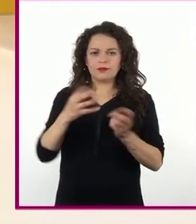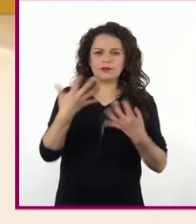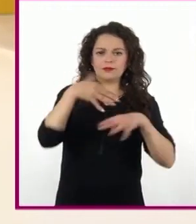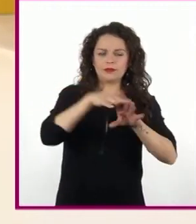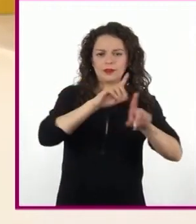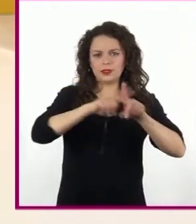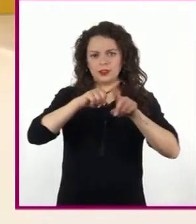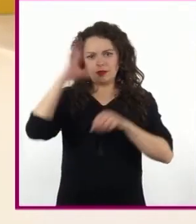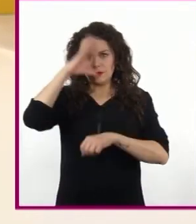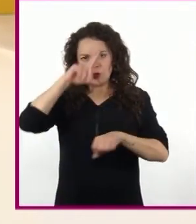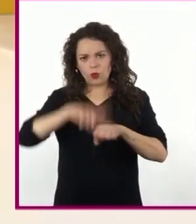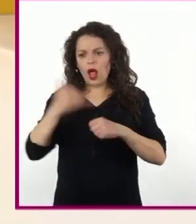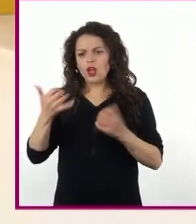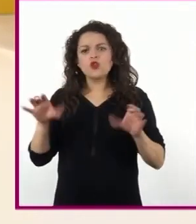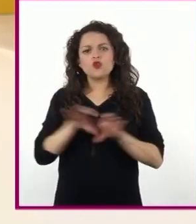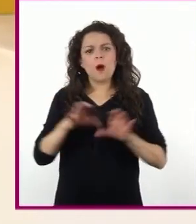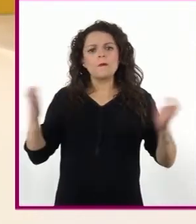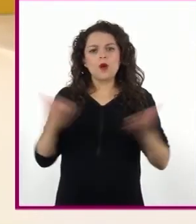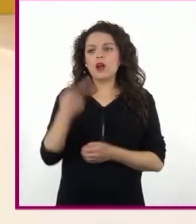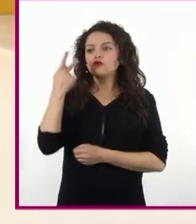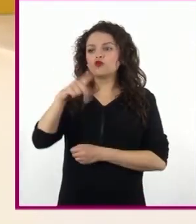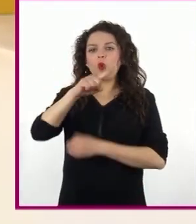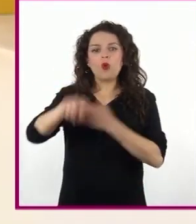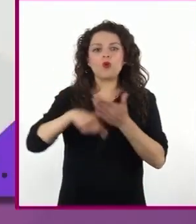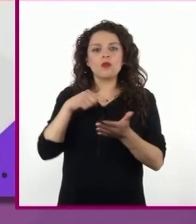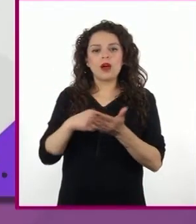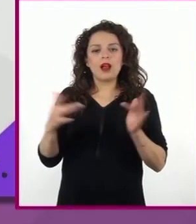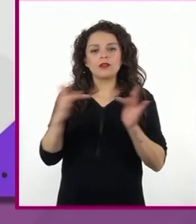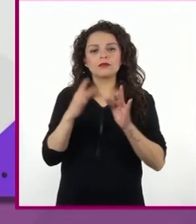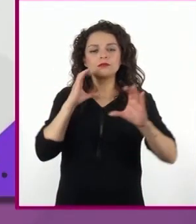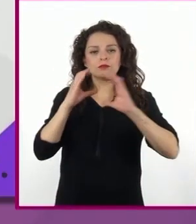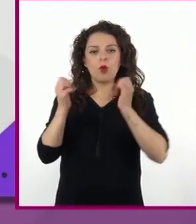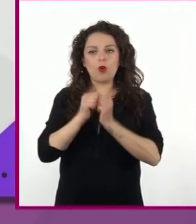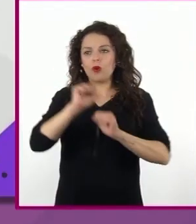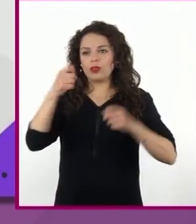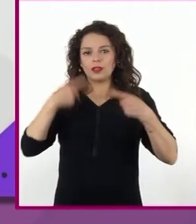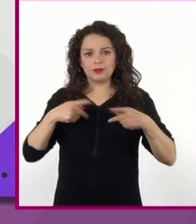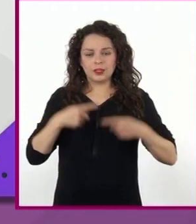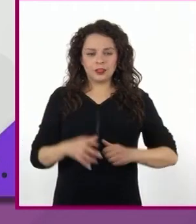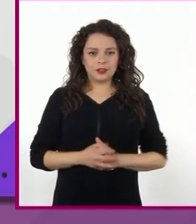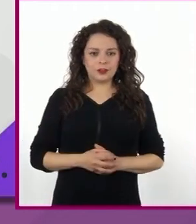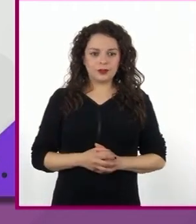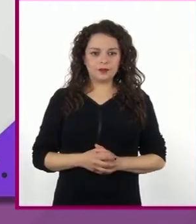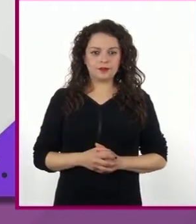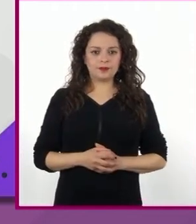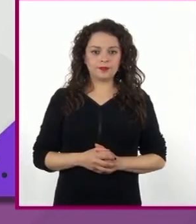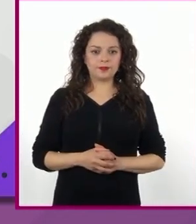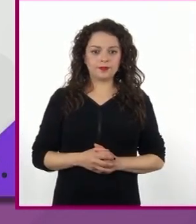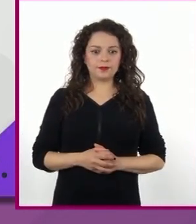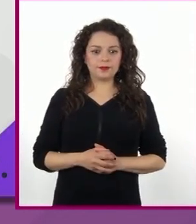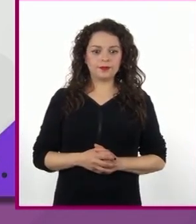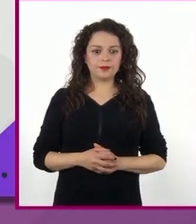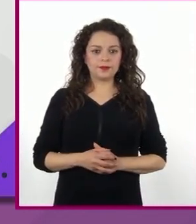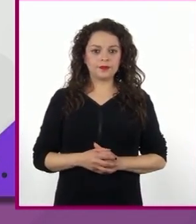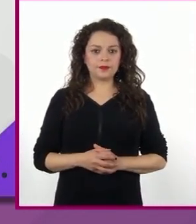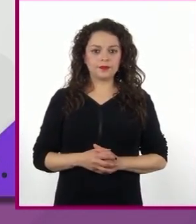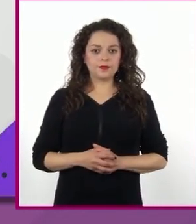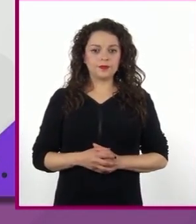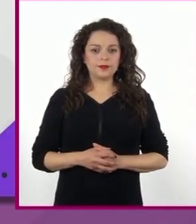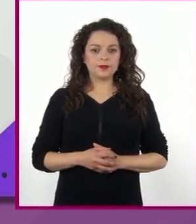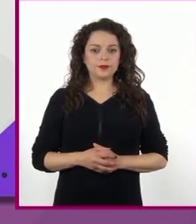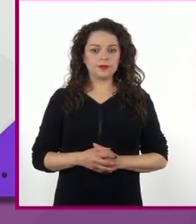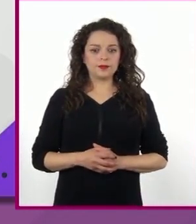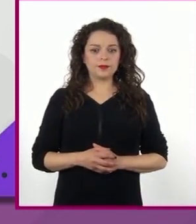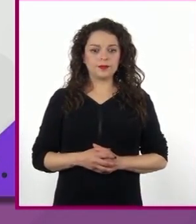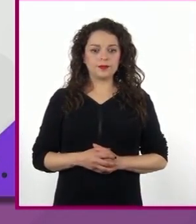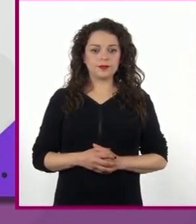y cómo la practican en sus espacios de convivencia. Mi nombre es Marco Polo. Para mí la cultura